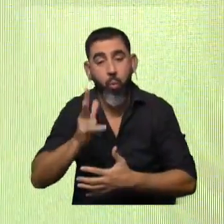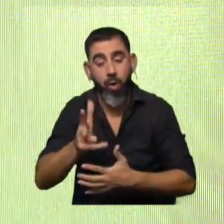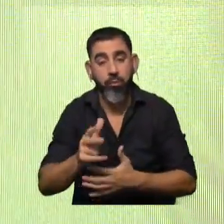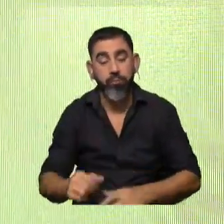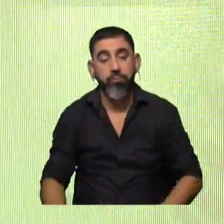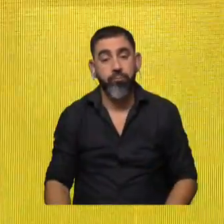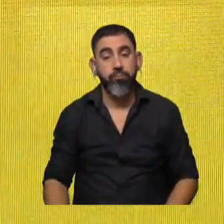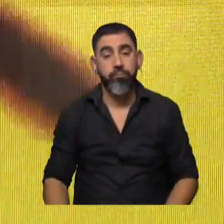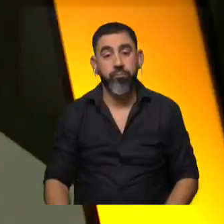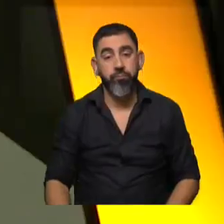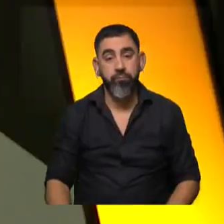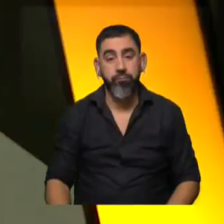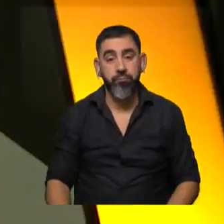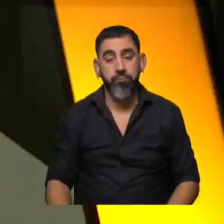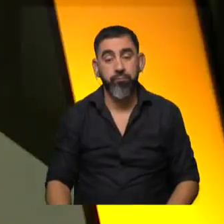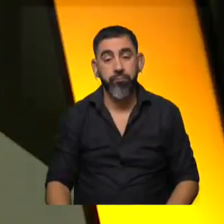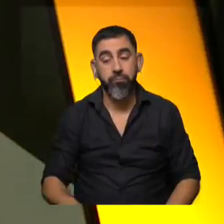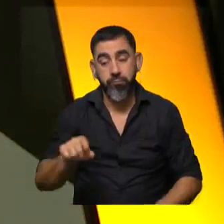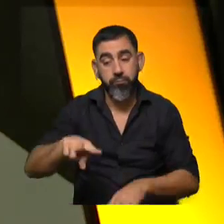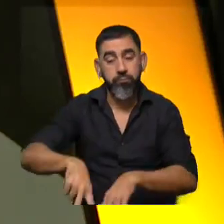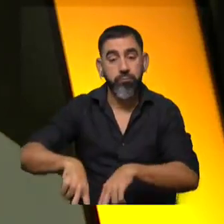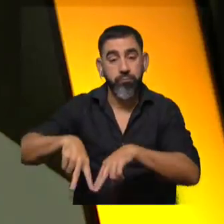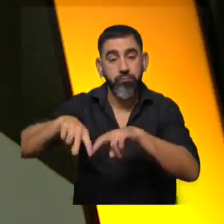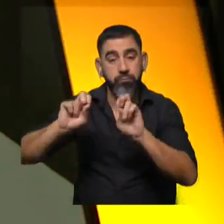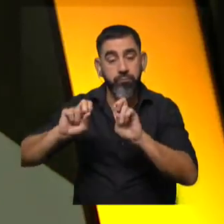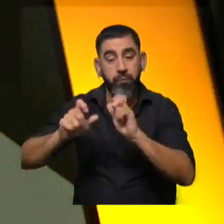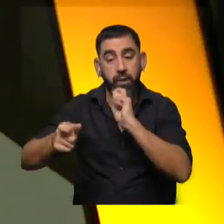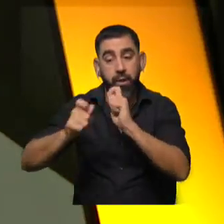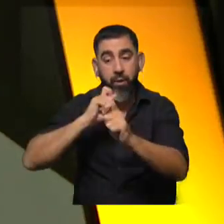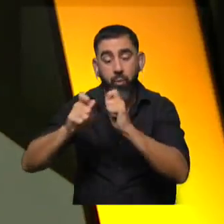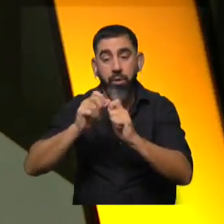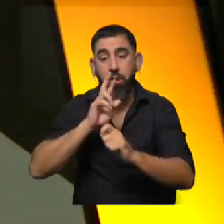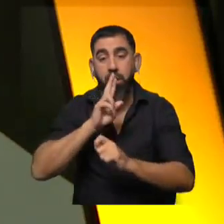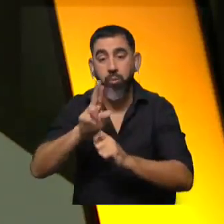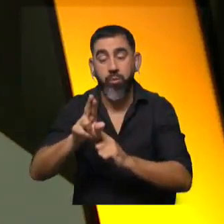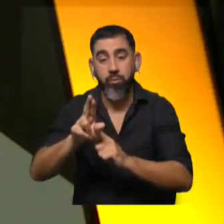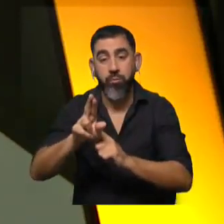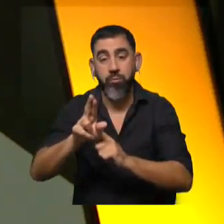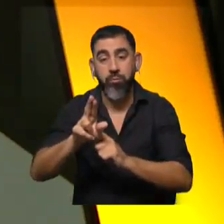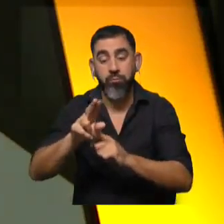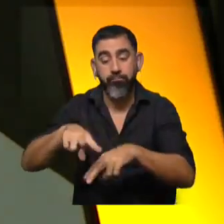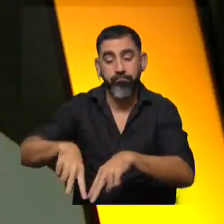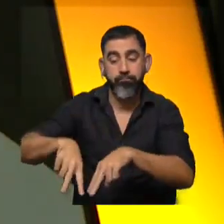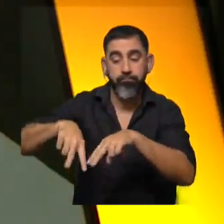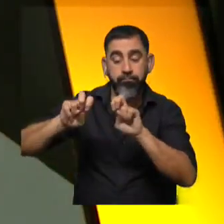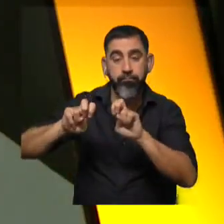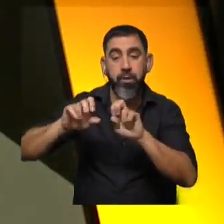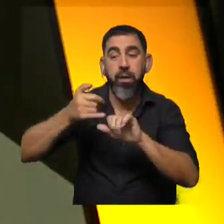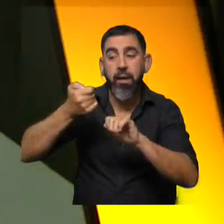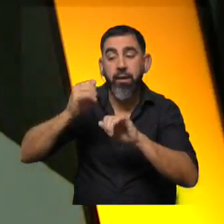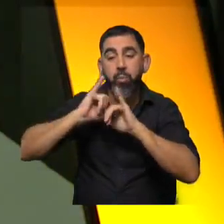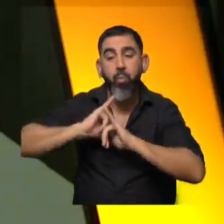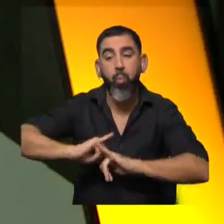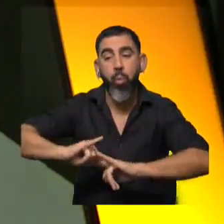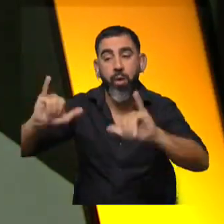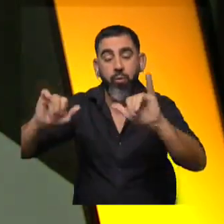en estos animales su medio de vida, ¿no? Y esta investigación, con esta encuesta, bueno, estos resultados están en vías de revisión y están por ser publicados en breve.